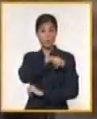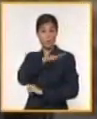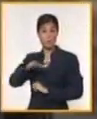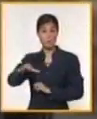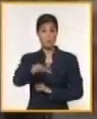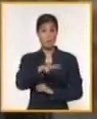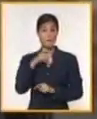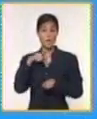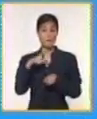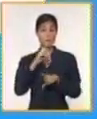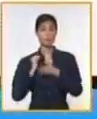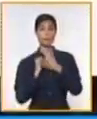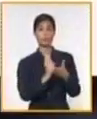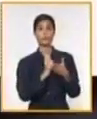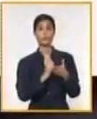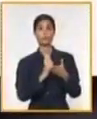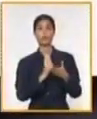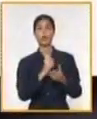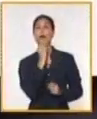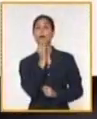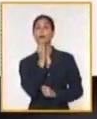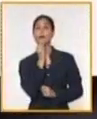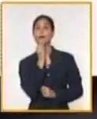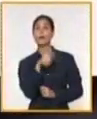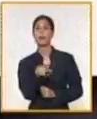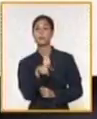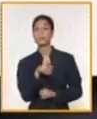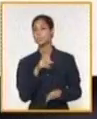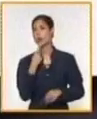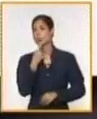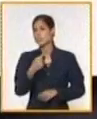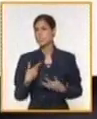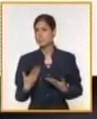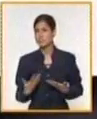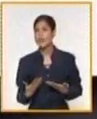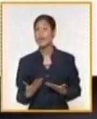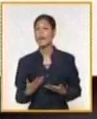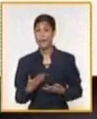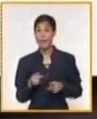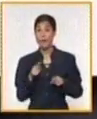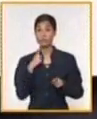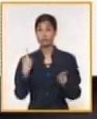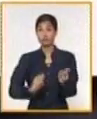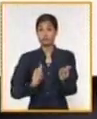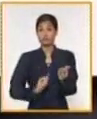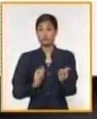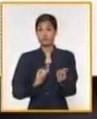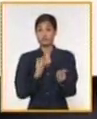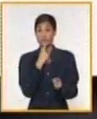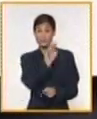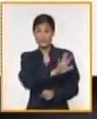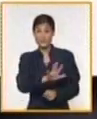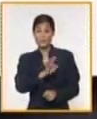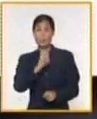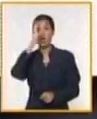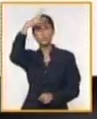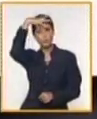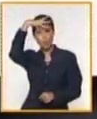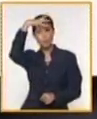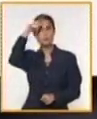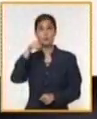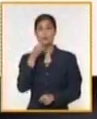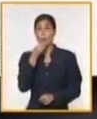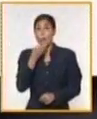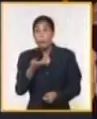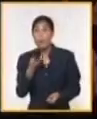firmemente a Israel, voces claves de su base política argumentan que este es precisamente el tipo de guerra en el extranjero que Trump juró evitar en su campaña